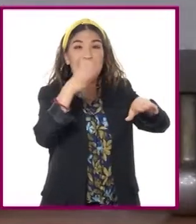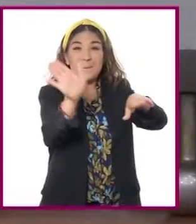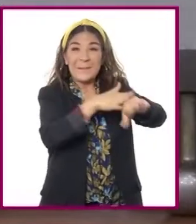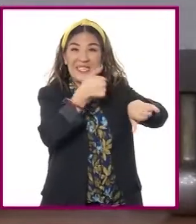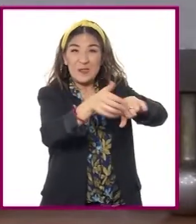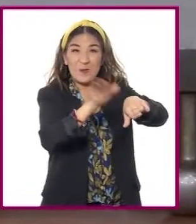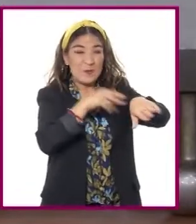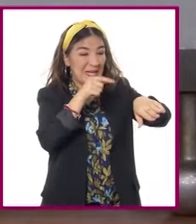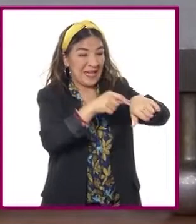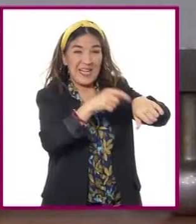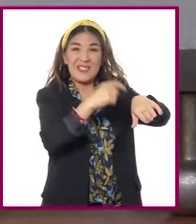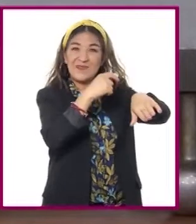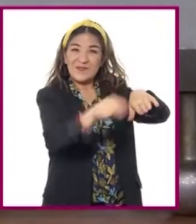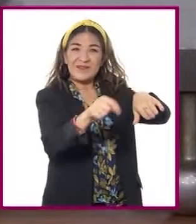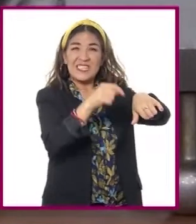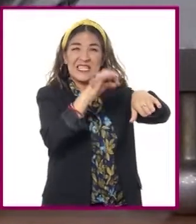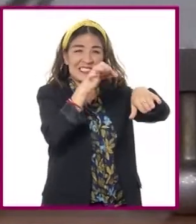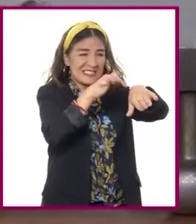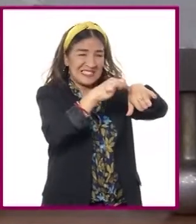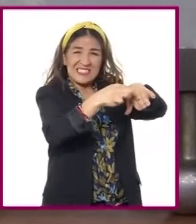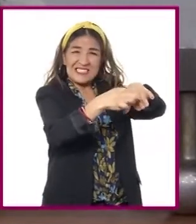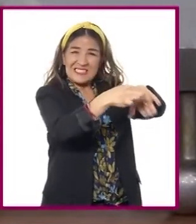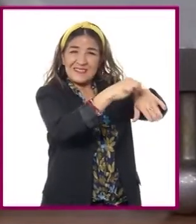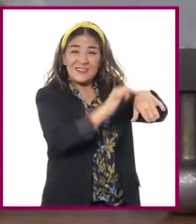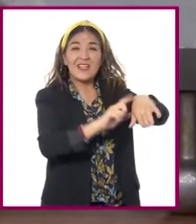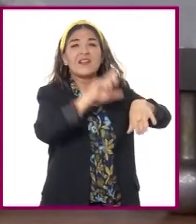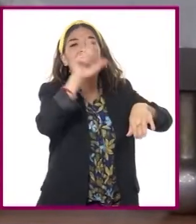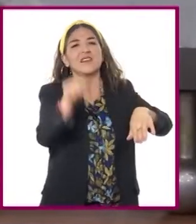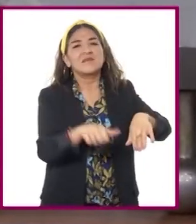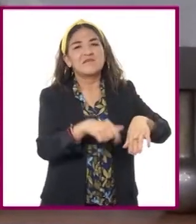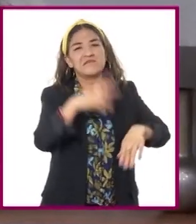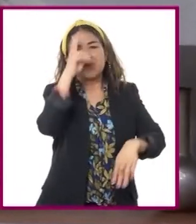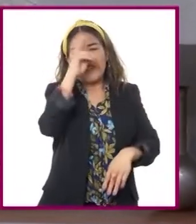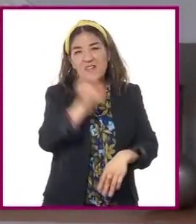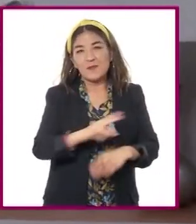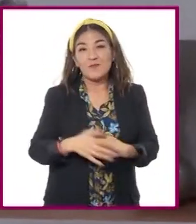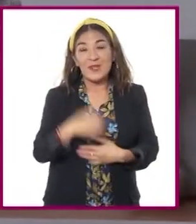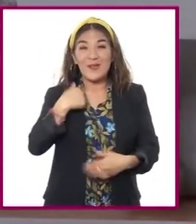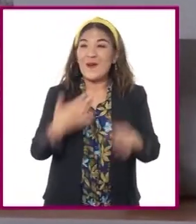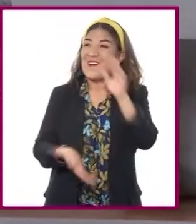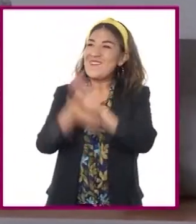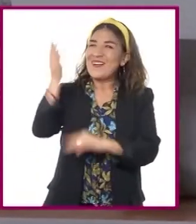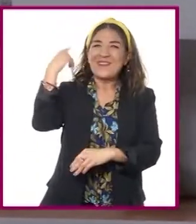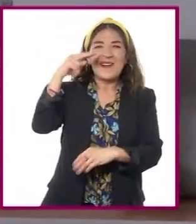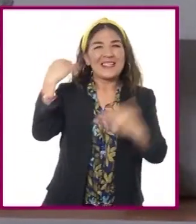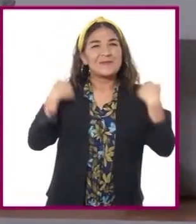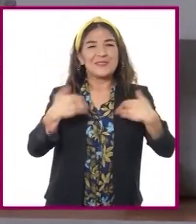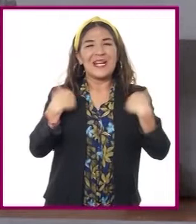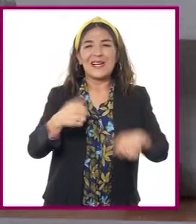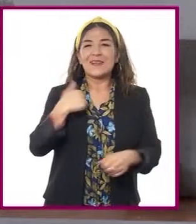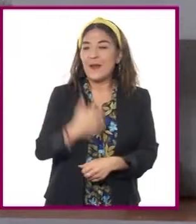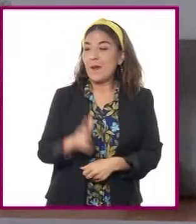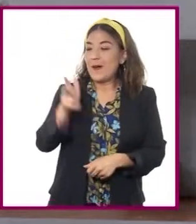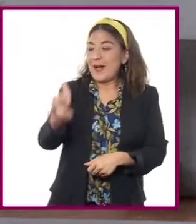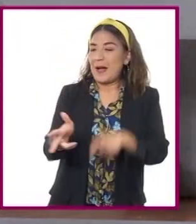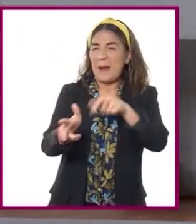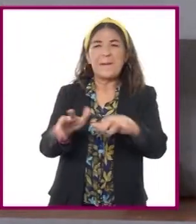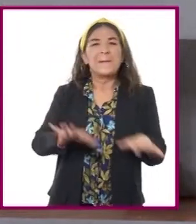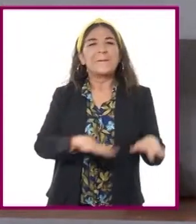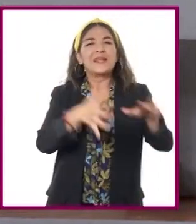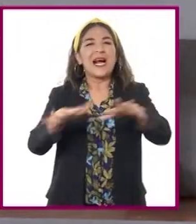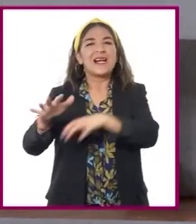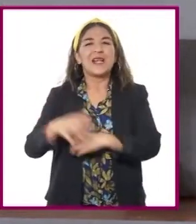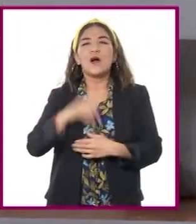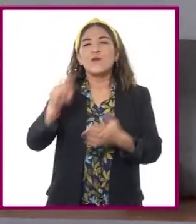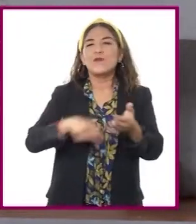pintura saltada. Luego la situación empeoró. Un día que fui a Veracruz, lo estacioné cerca de la playa en un